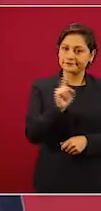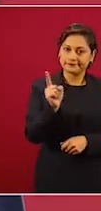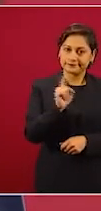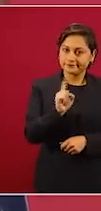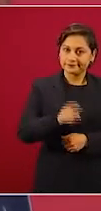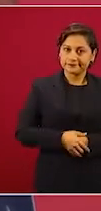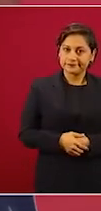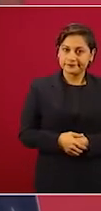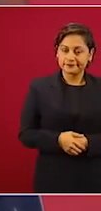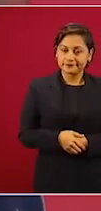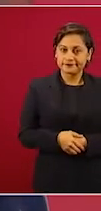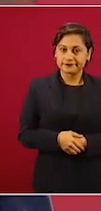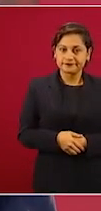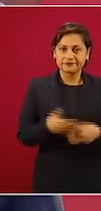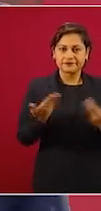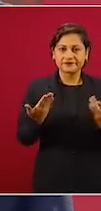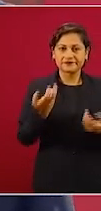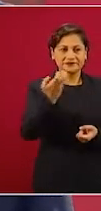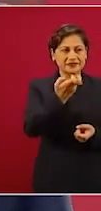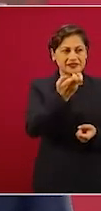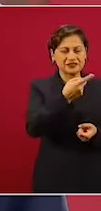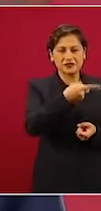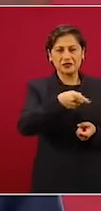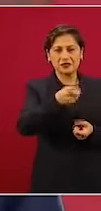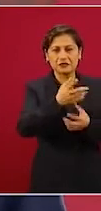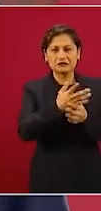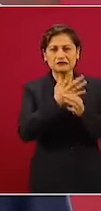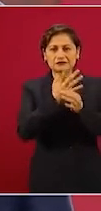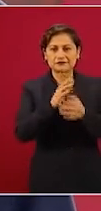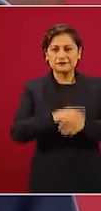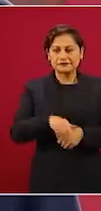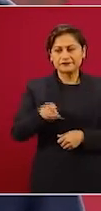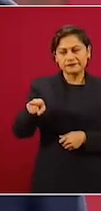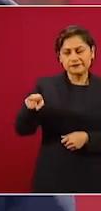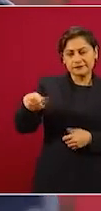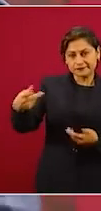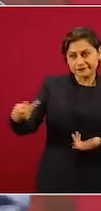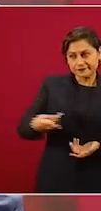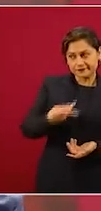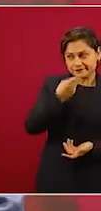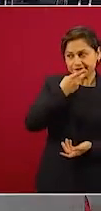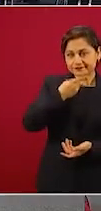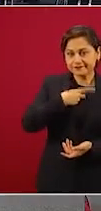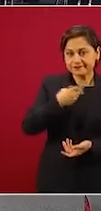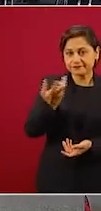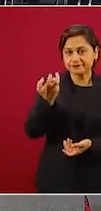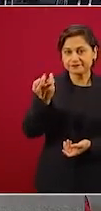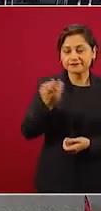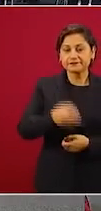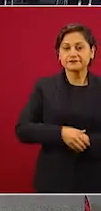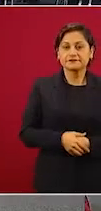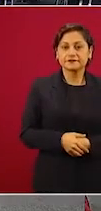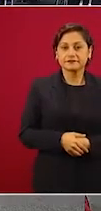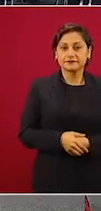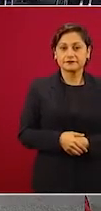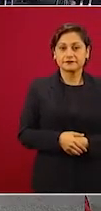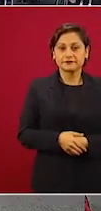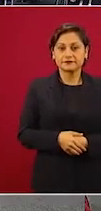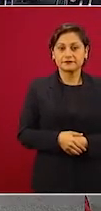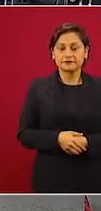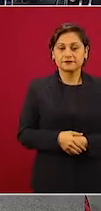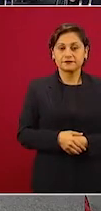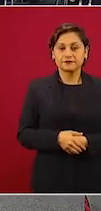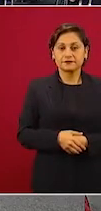a este tipo de cosas por lo que estás mencionando por qué